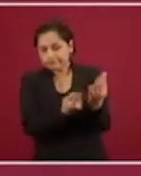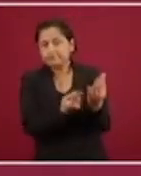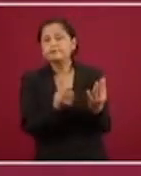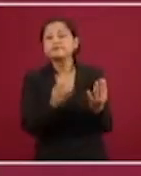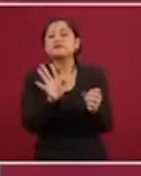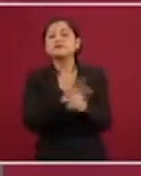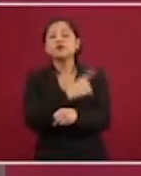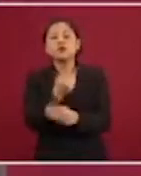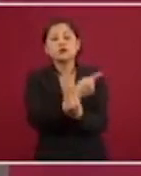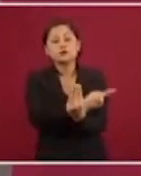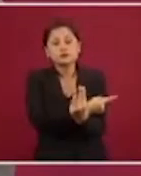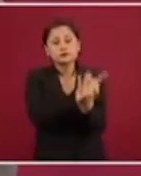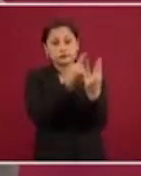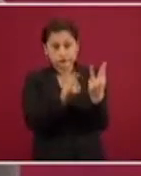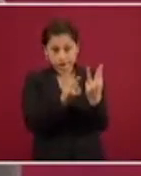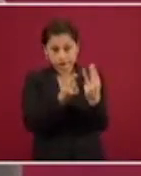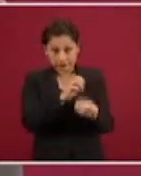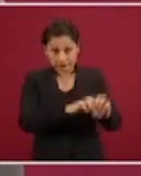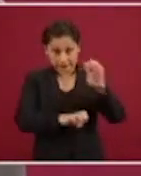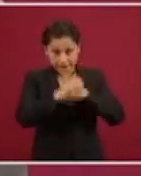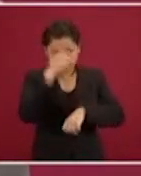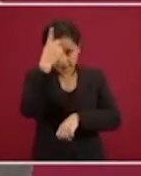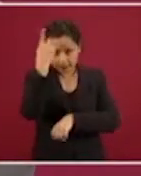esos tres empresarios